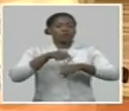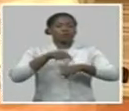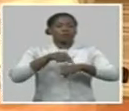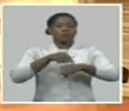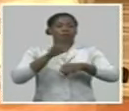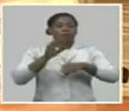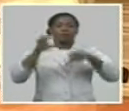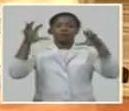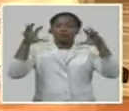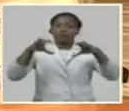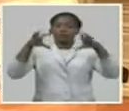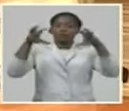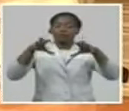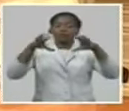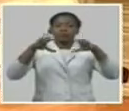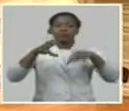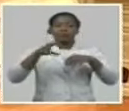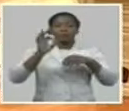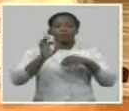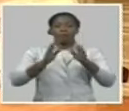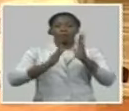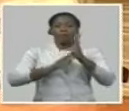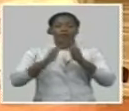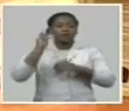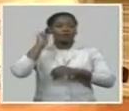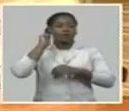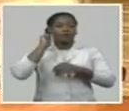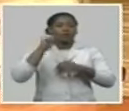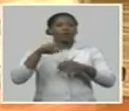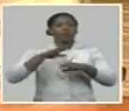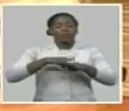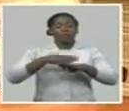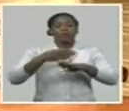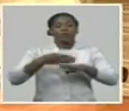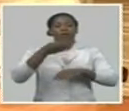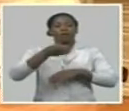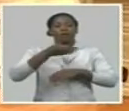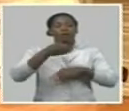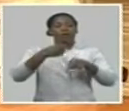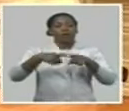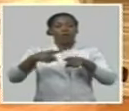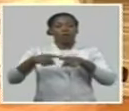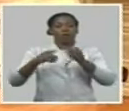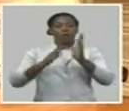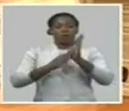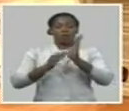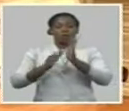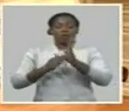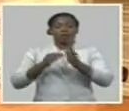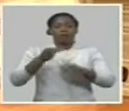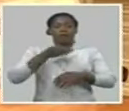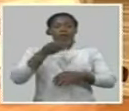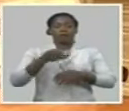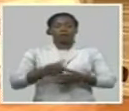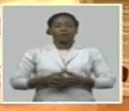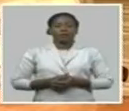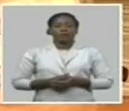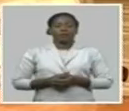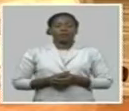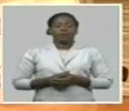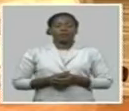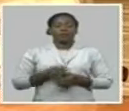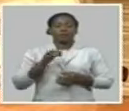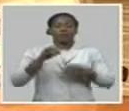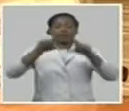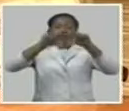en febrero y en lo que va del mes de marzo en todo el país para después concentrarnos en el caso de la capital en el occidente no hay